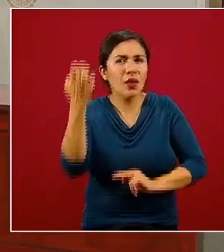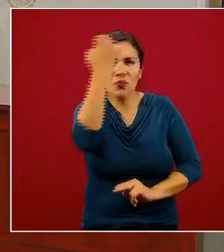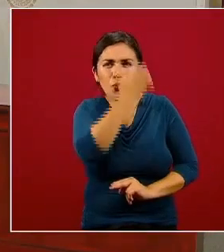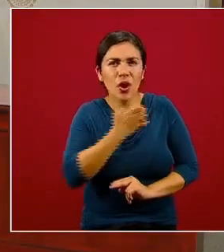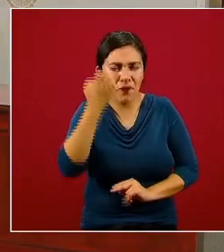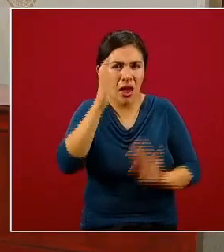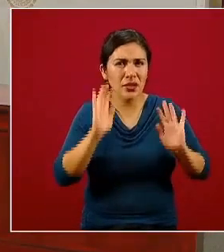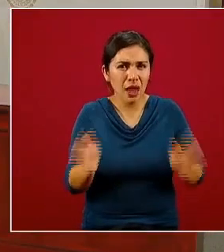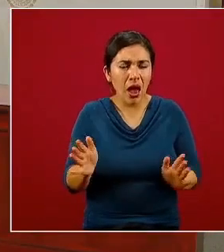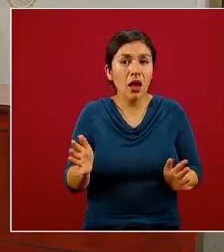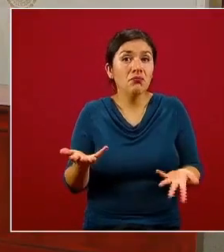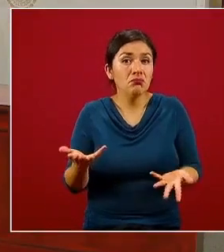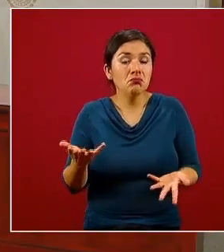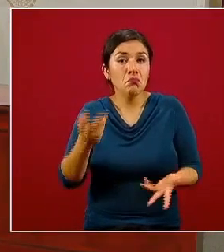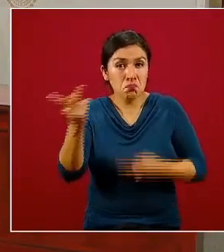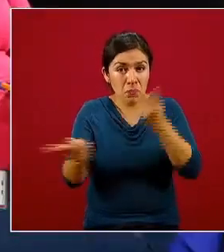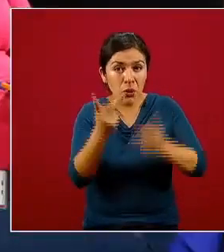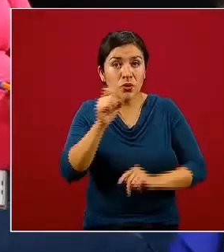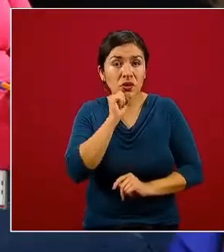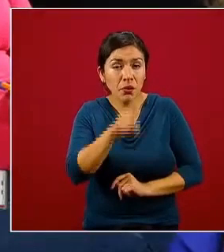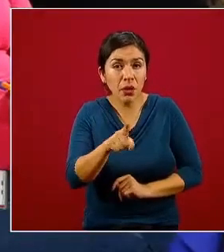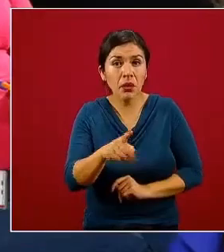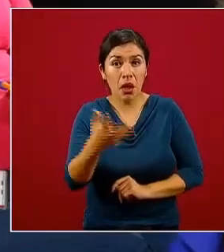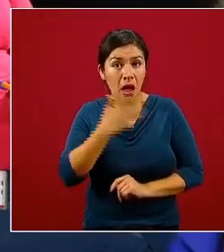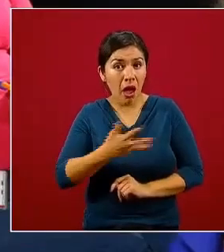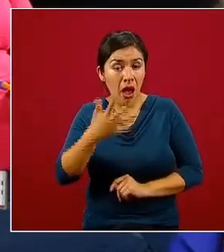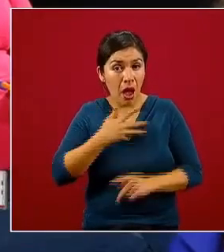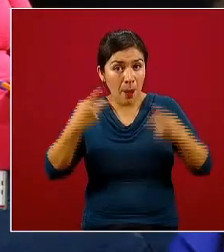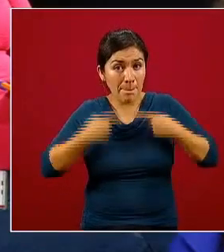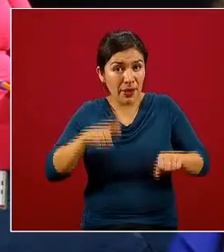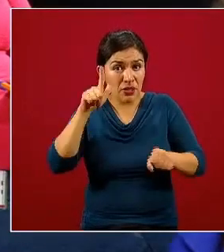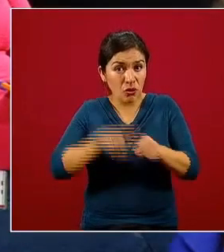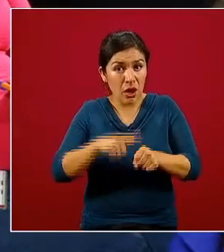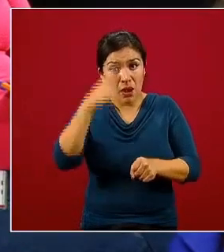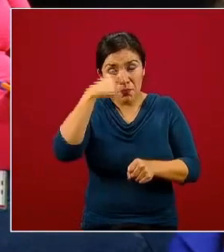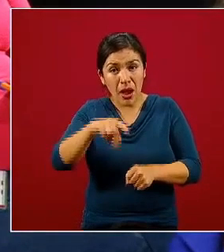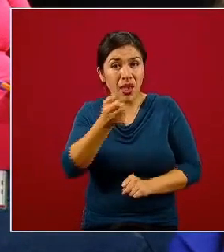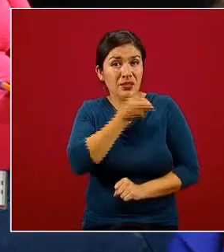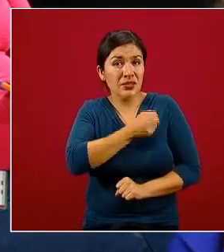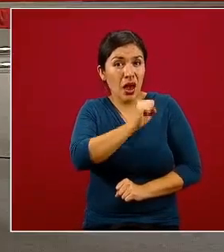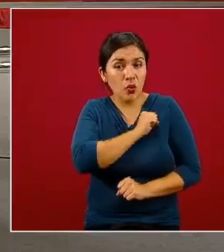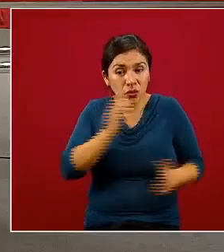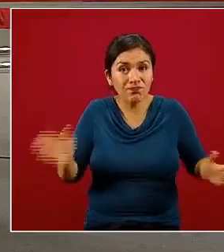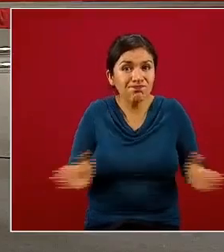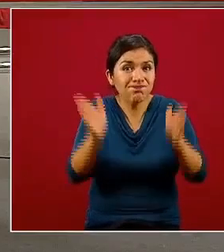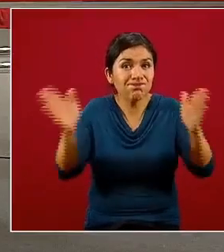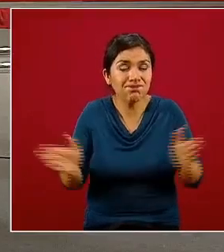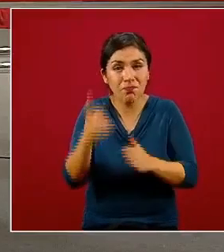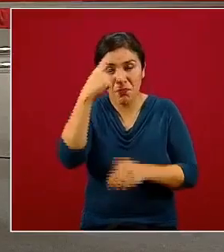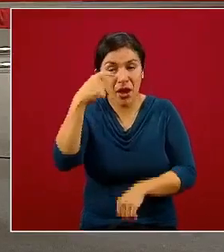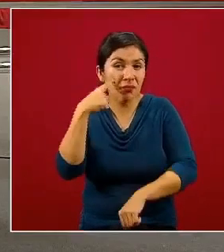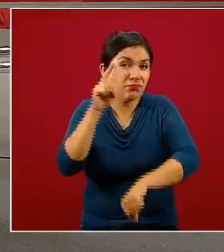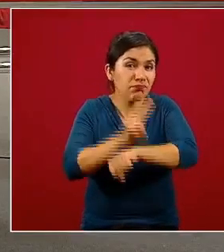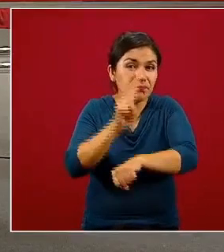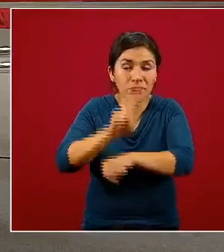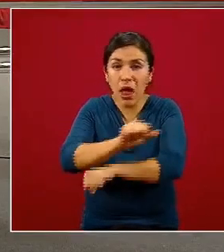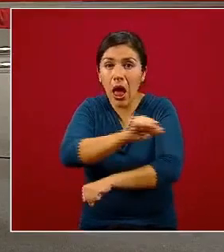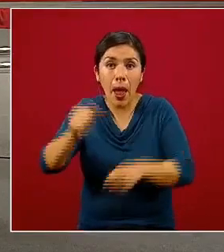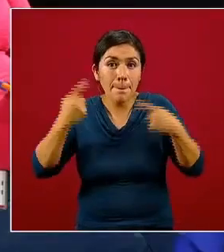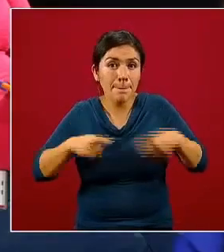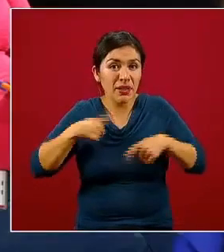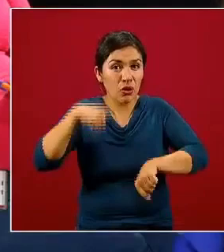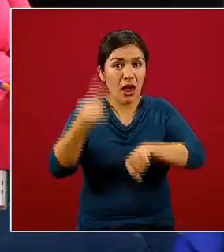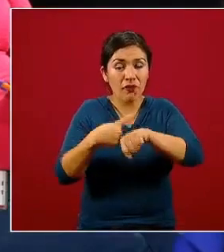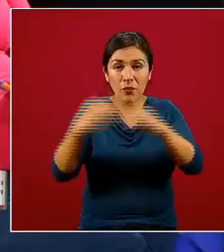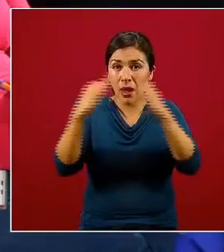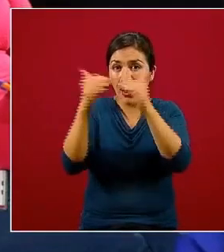tipo de pruebas. Preguntarle también si se contará con personal promotor de la salud para monitorear personas enfermas